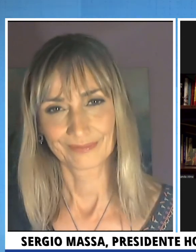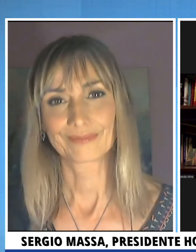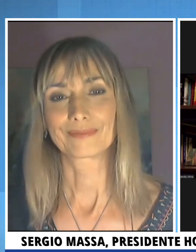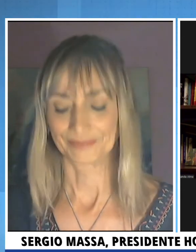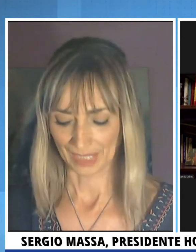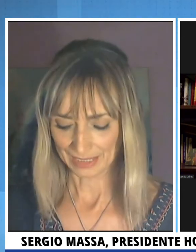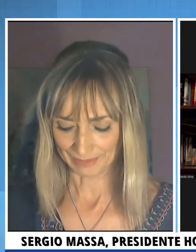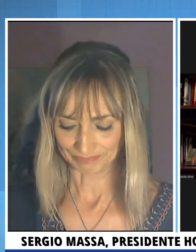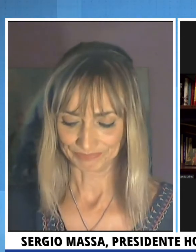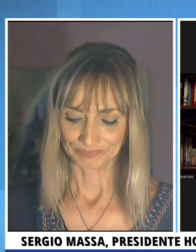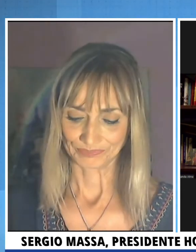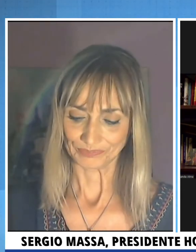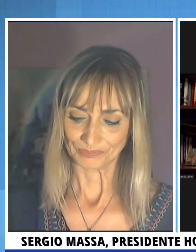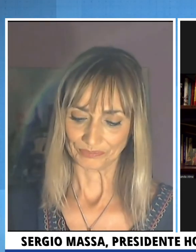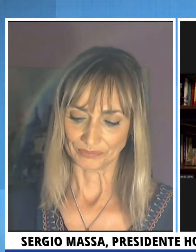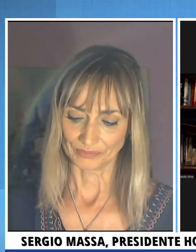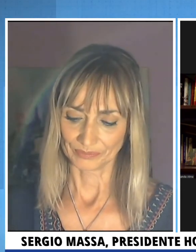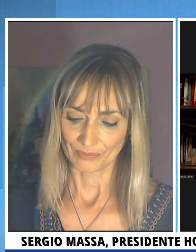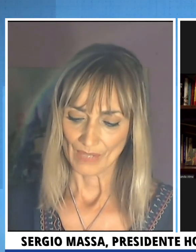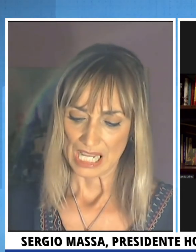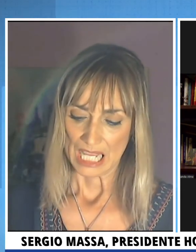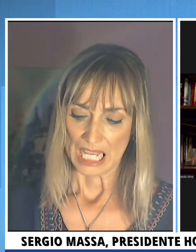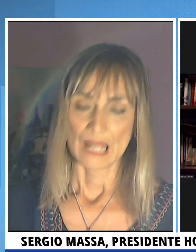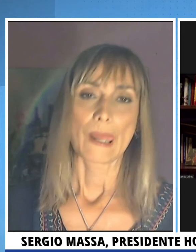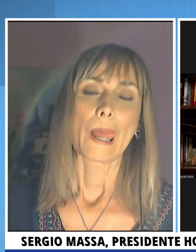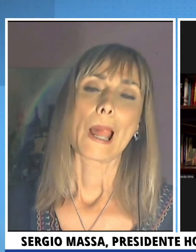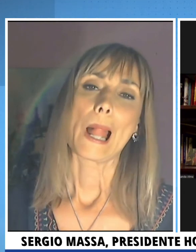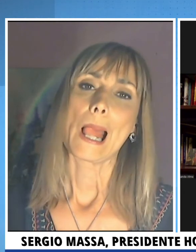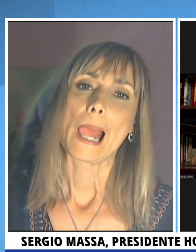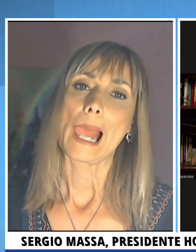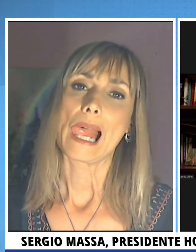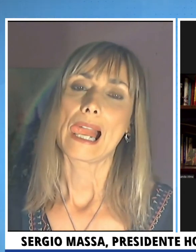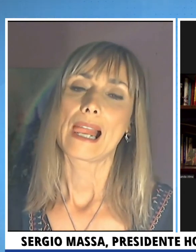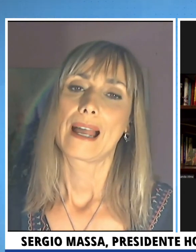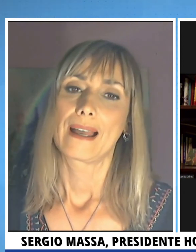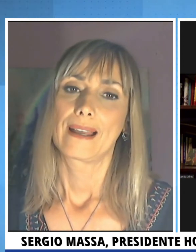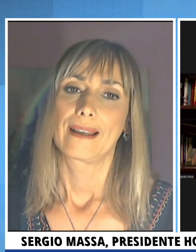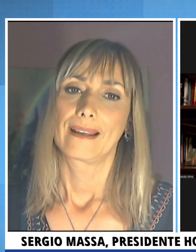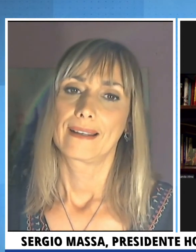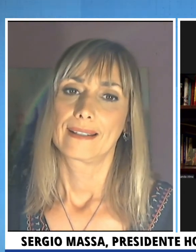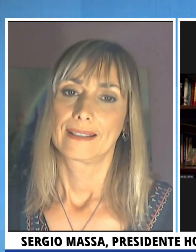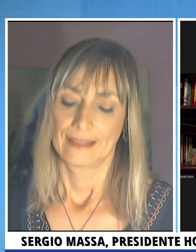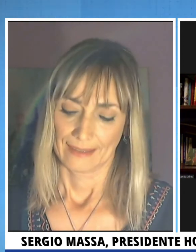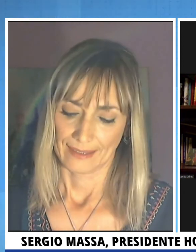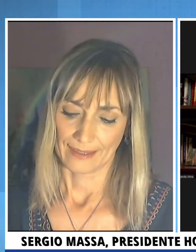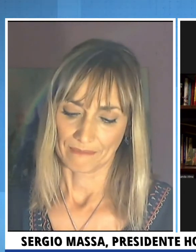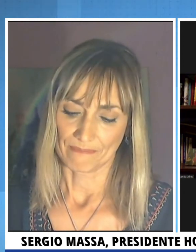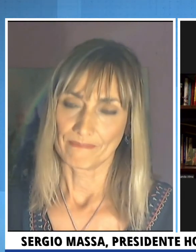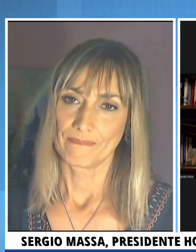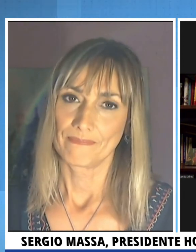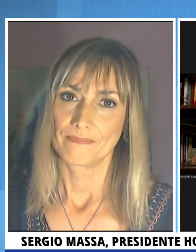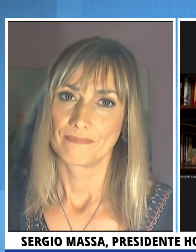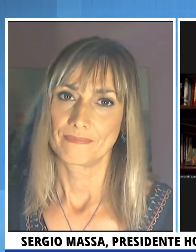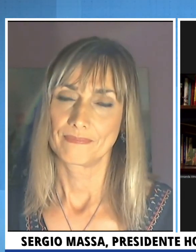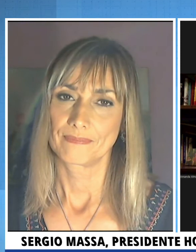ataques, sino que son las policías locales y los tribunales locales lo que deben entender en esta cuestión. Lo cierto es que